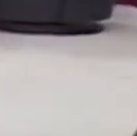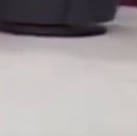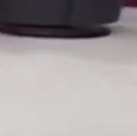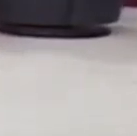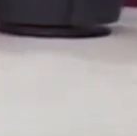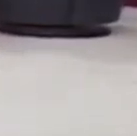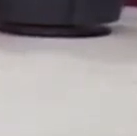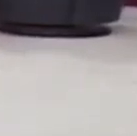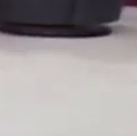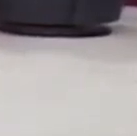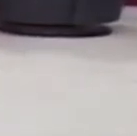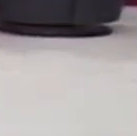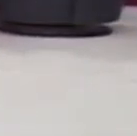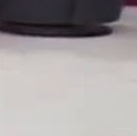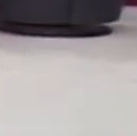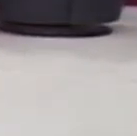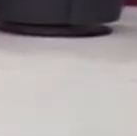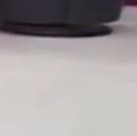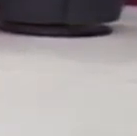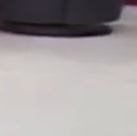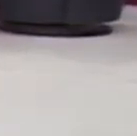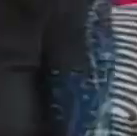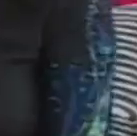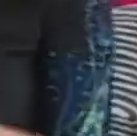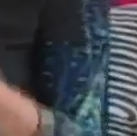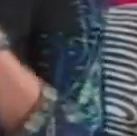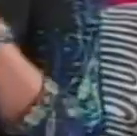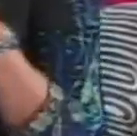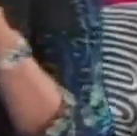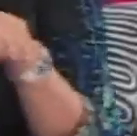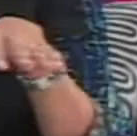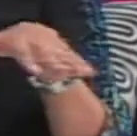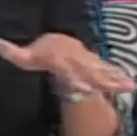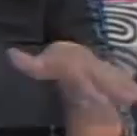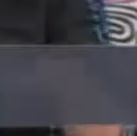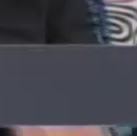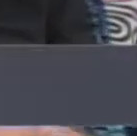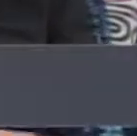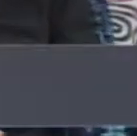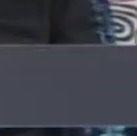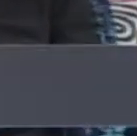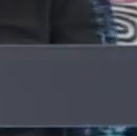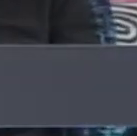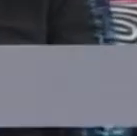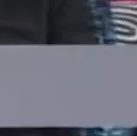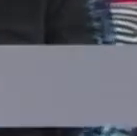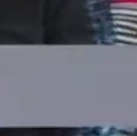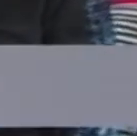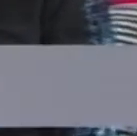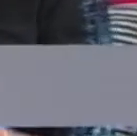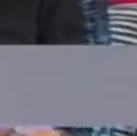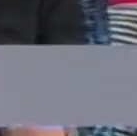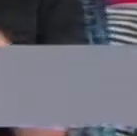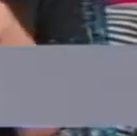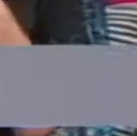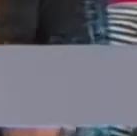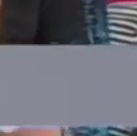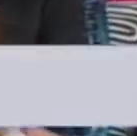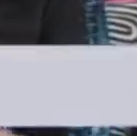¿no? Ahora ya es un público activo, ya pasó a ser un pasivo, y se dieron cuenta que